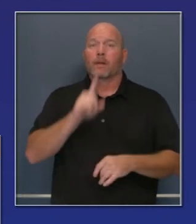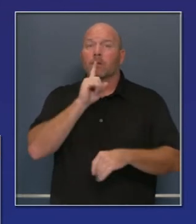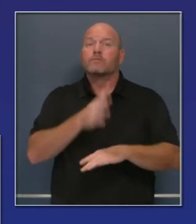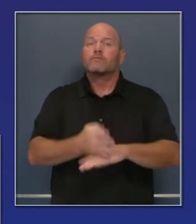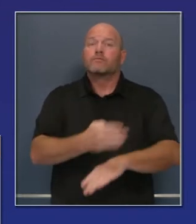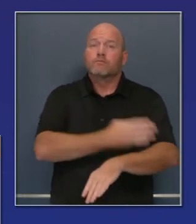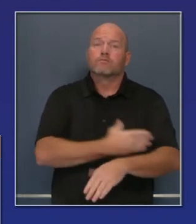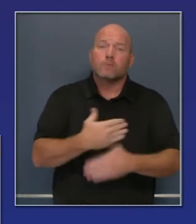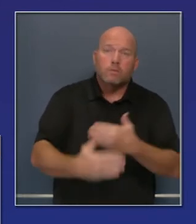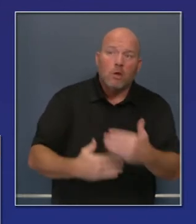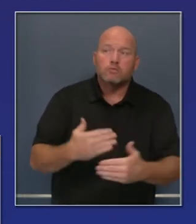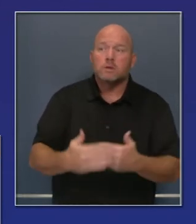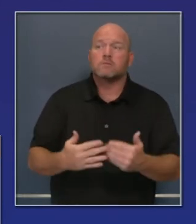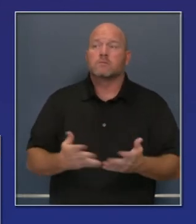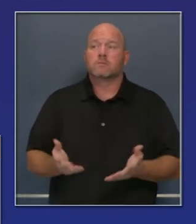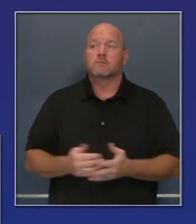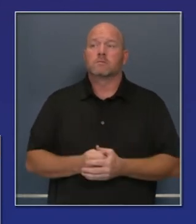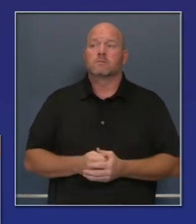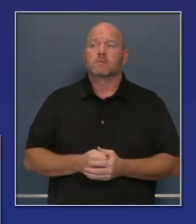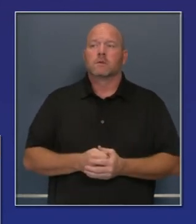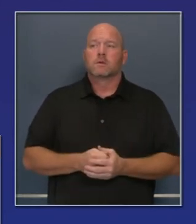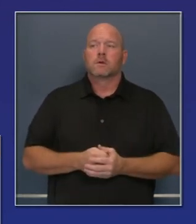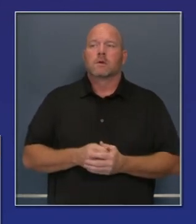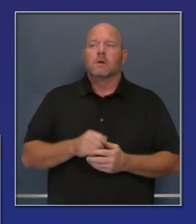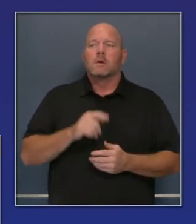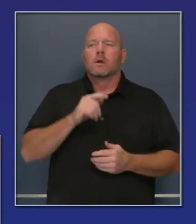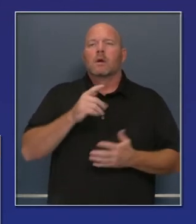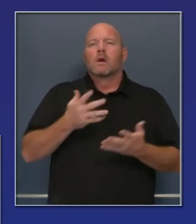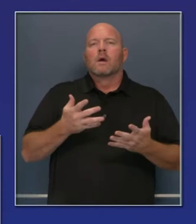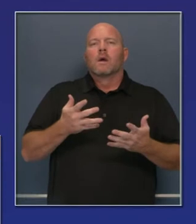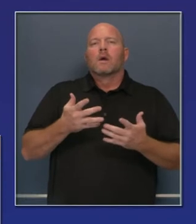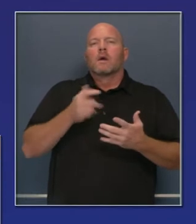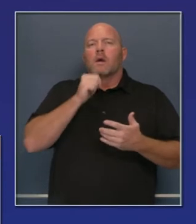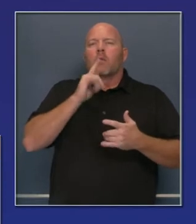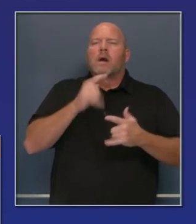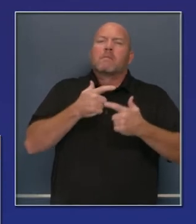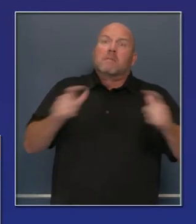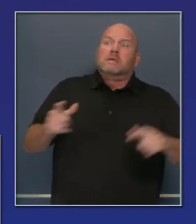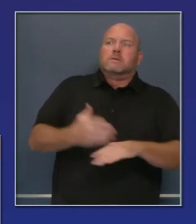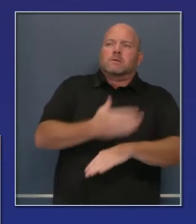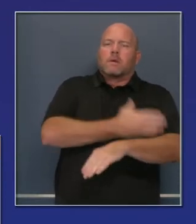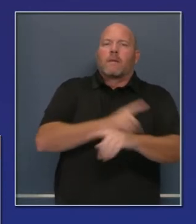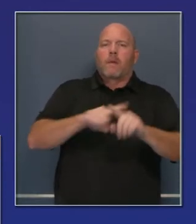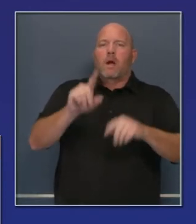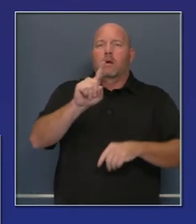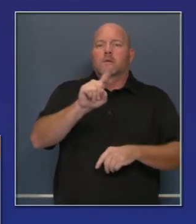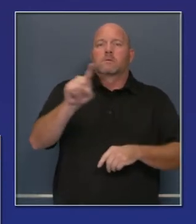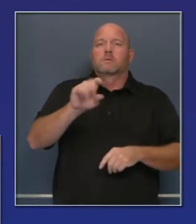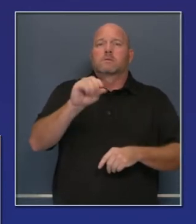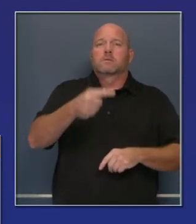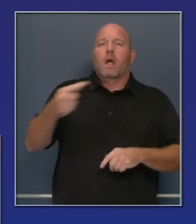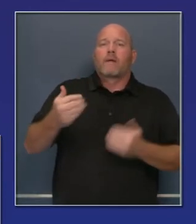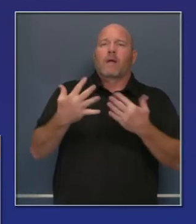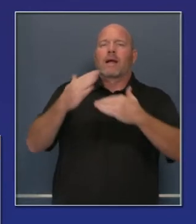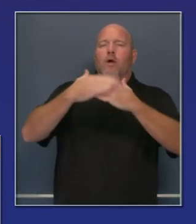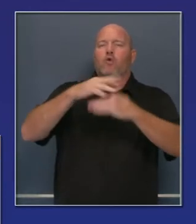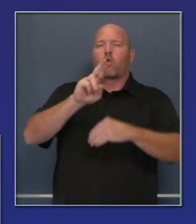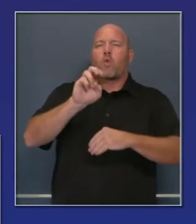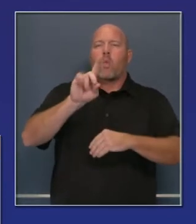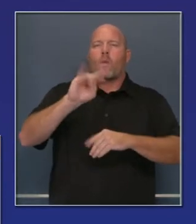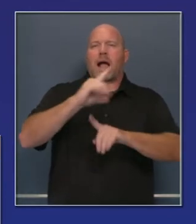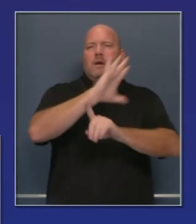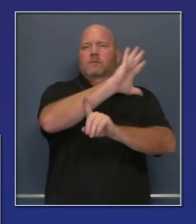semana. También en el complejo de incendios de Zog se ha logrado algo de progreso. Ahora tenemos contención